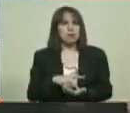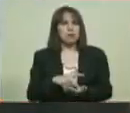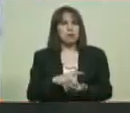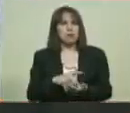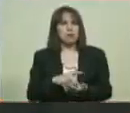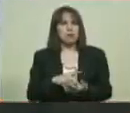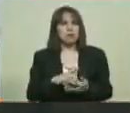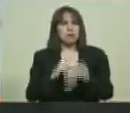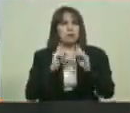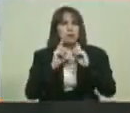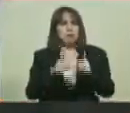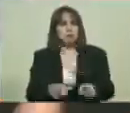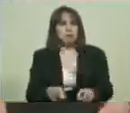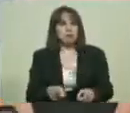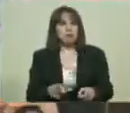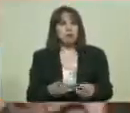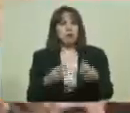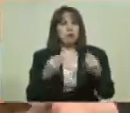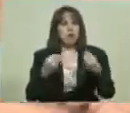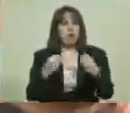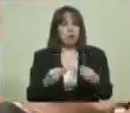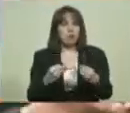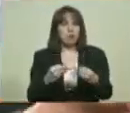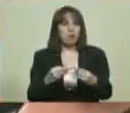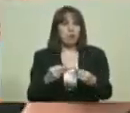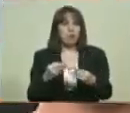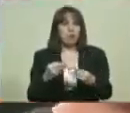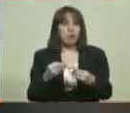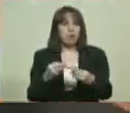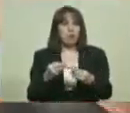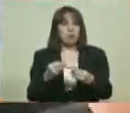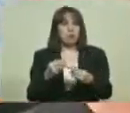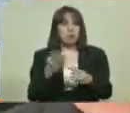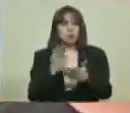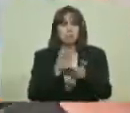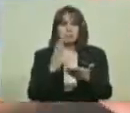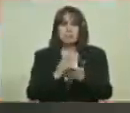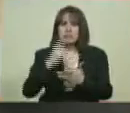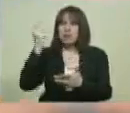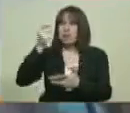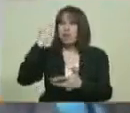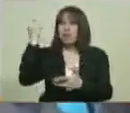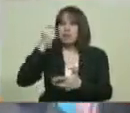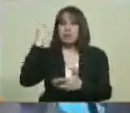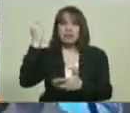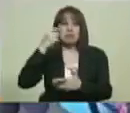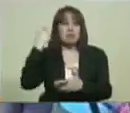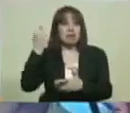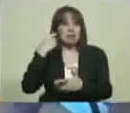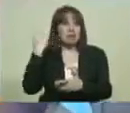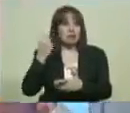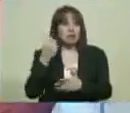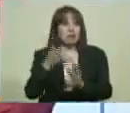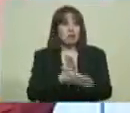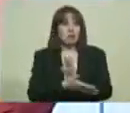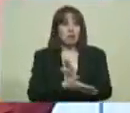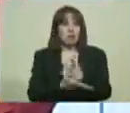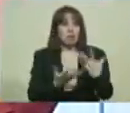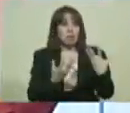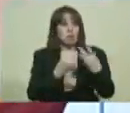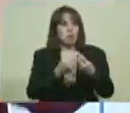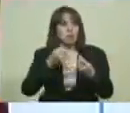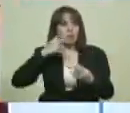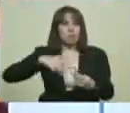de punta a punta. Siempre el llano, el acto de Acarigua, allí estuvimos con el pueblo de